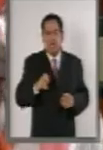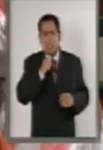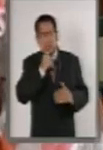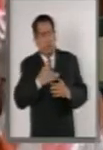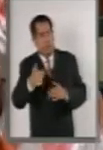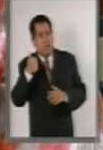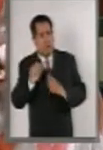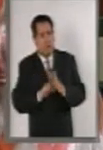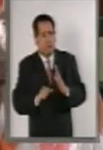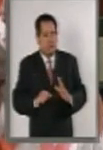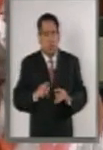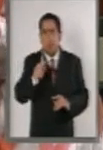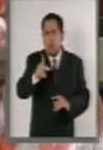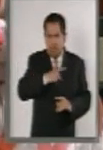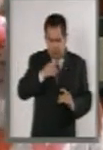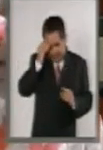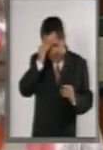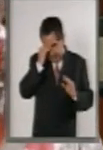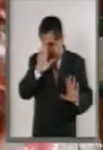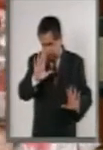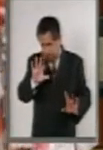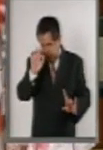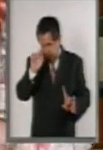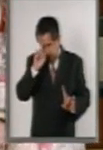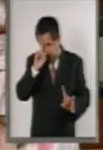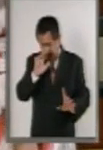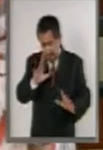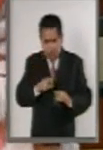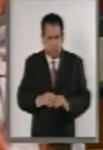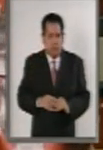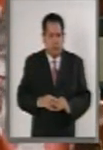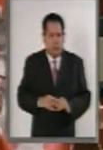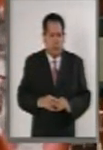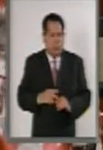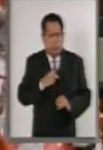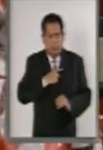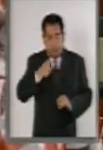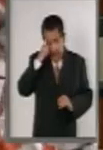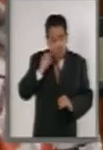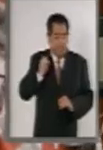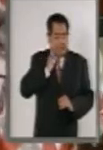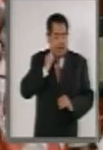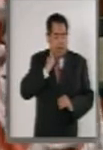pero hay que tener reflexión de este asunto. Debiéramos tener el Senado